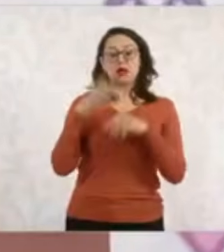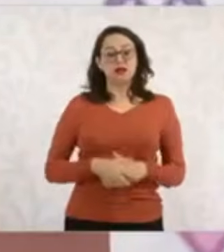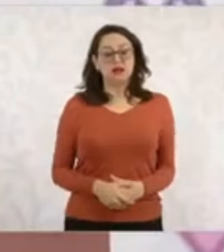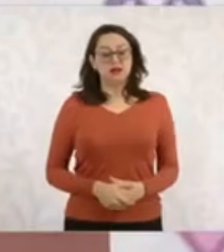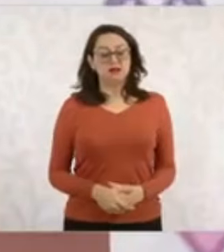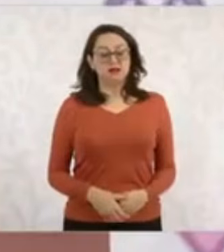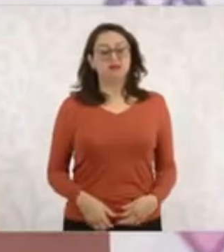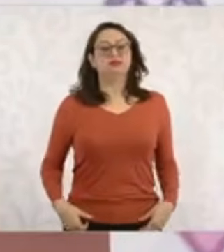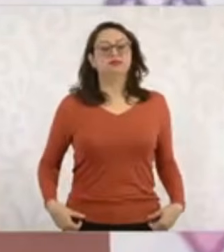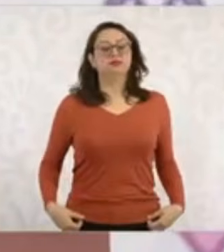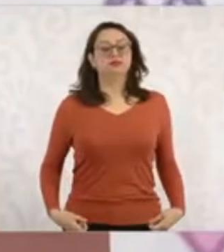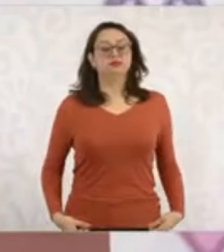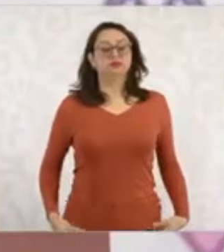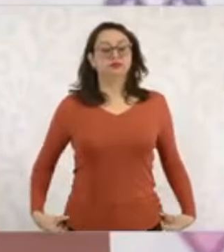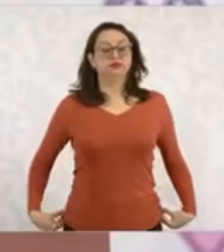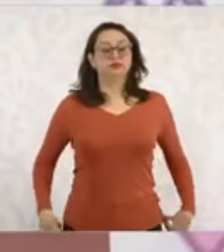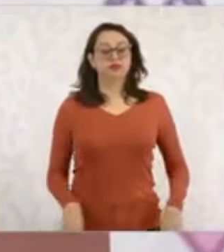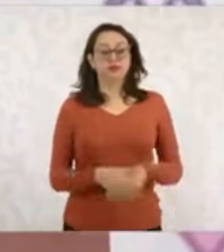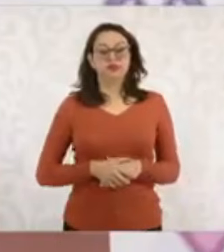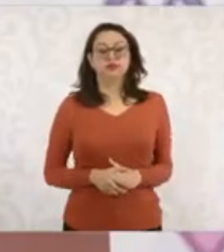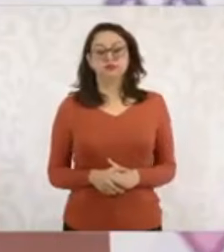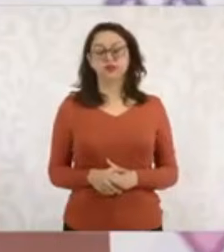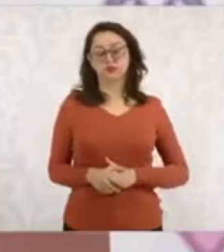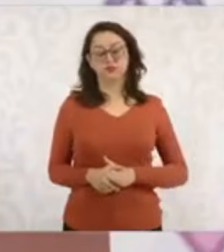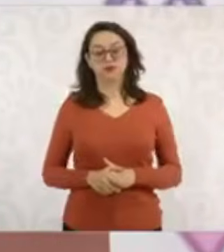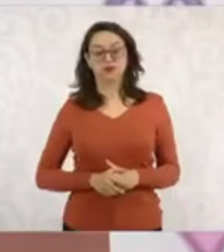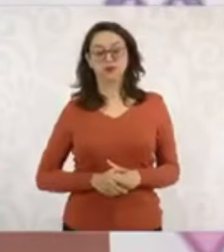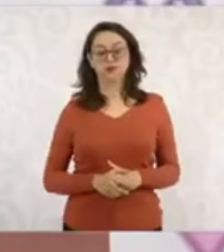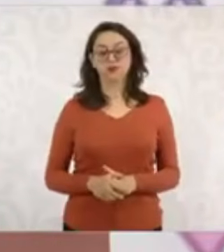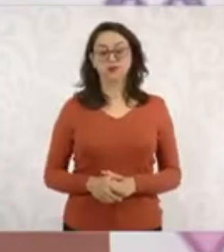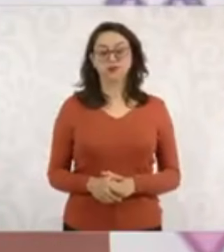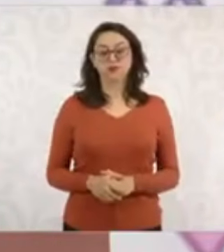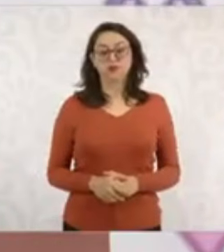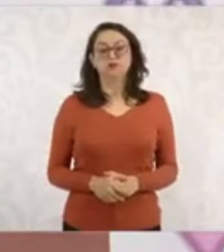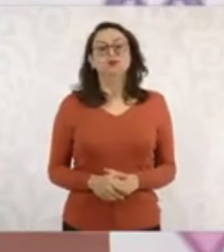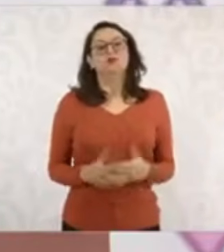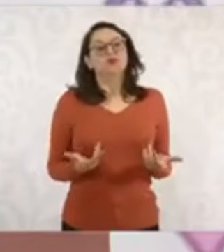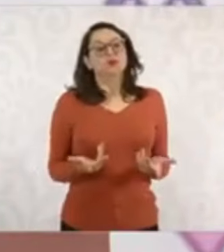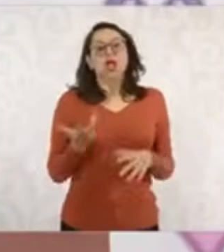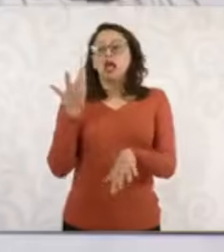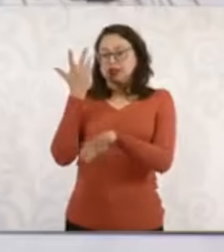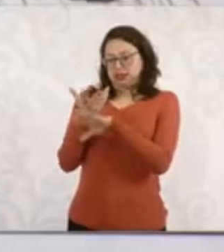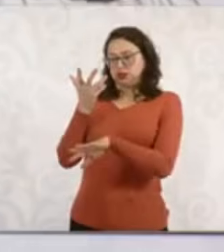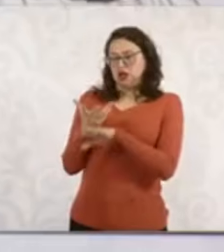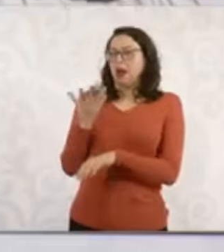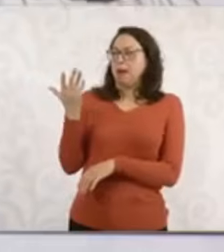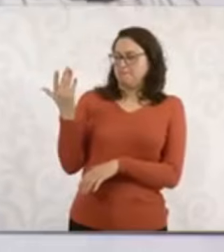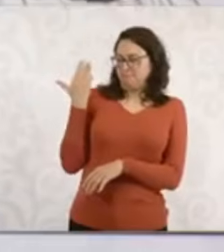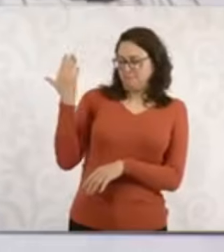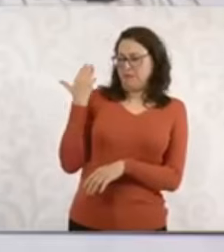Estados Unidos, no recientemente, o no conozco si recientemente, pero hicieron pública